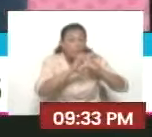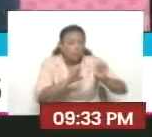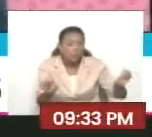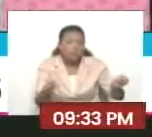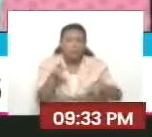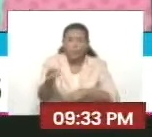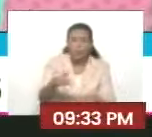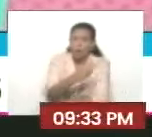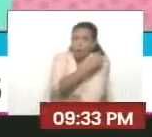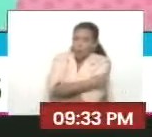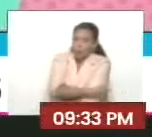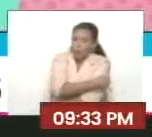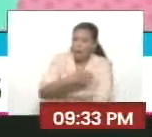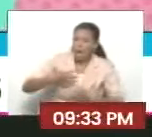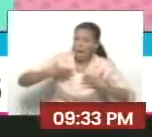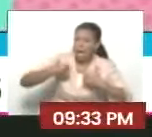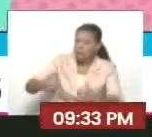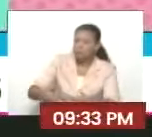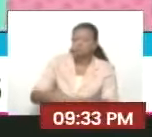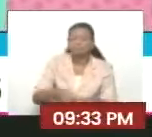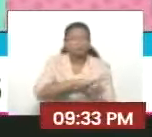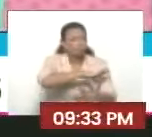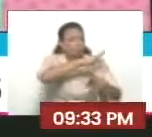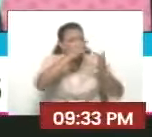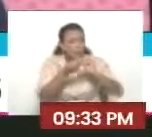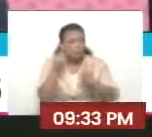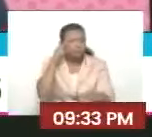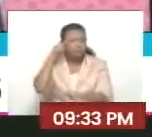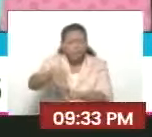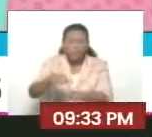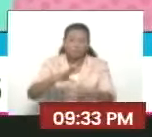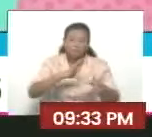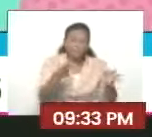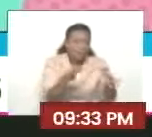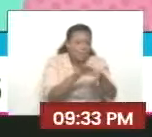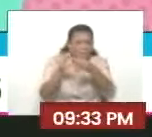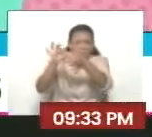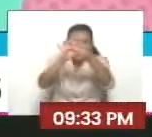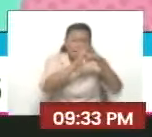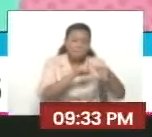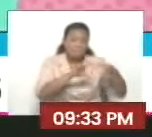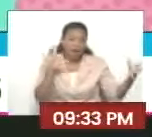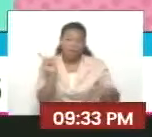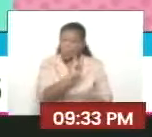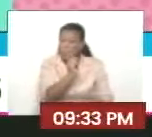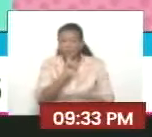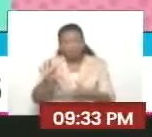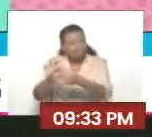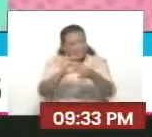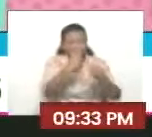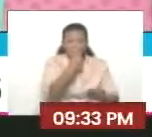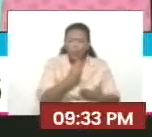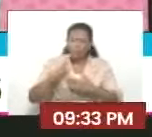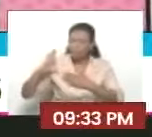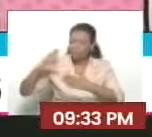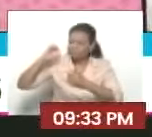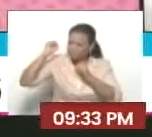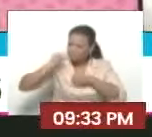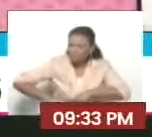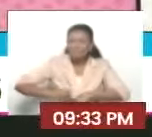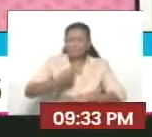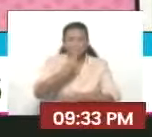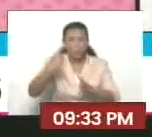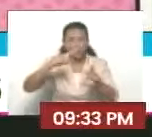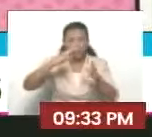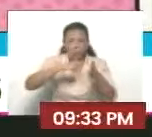educación, en la salud, pues todos estamos trabajando articuladamente, todos los niveles de gobierno comprometidos de cumplirle